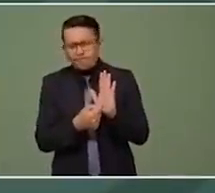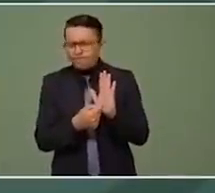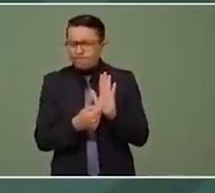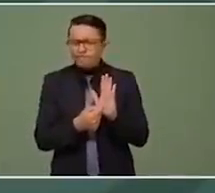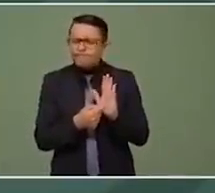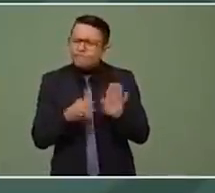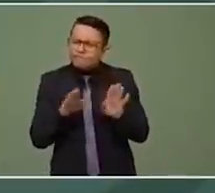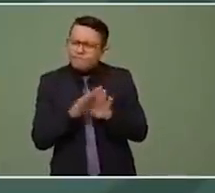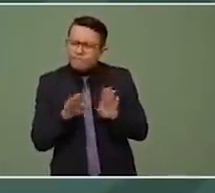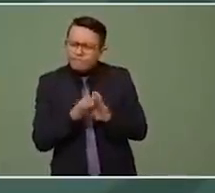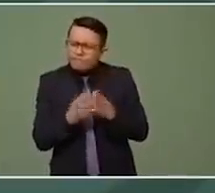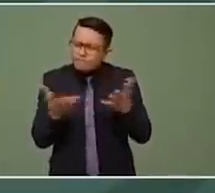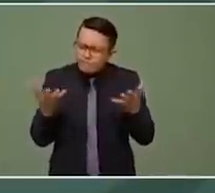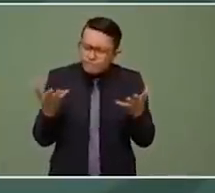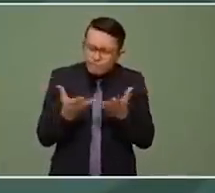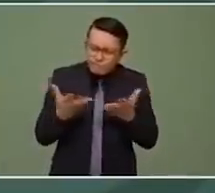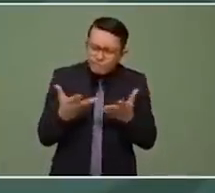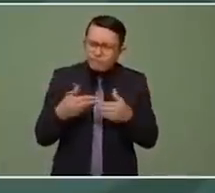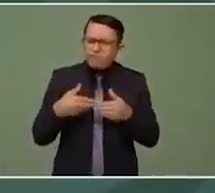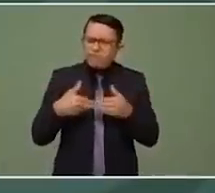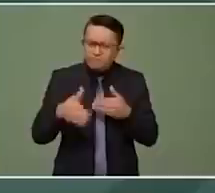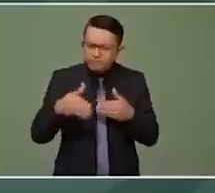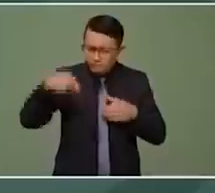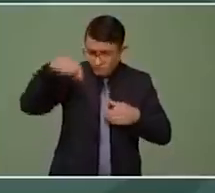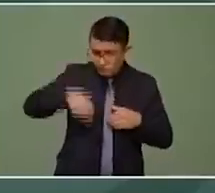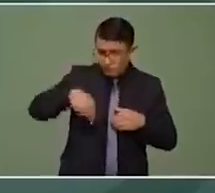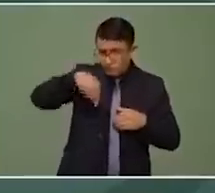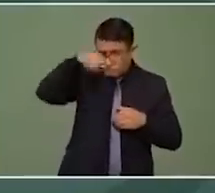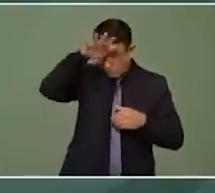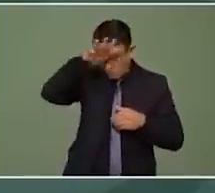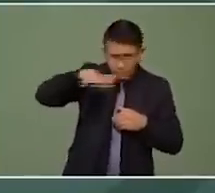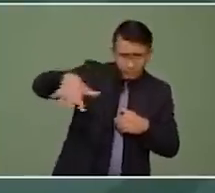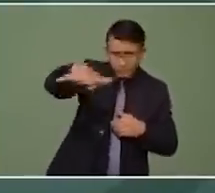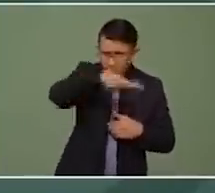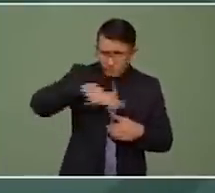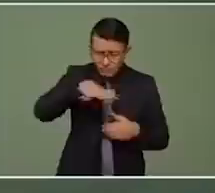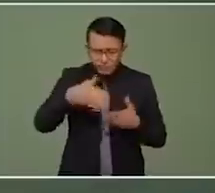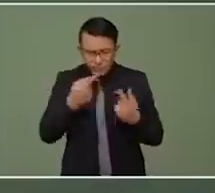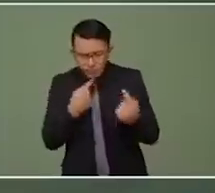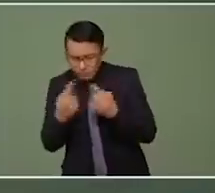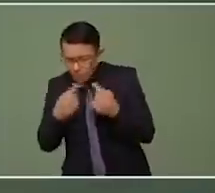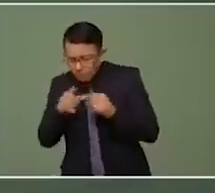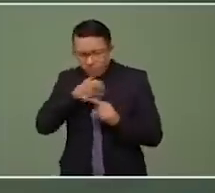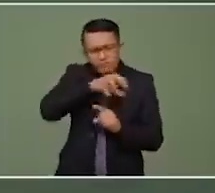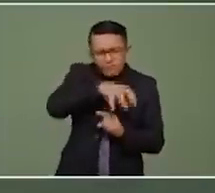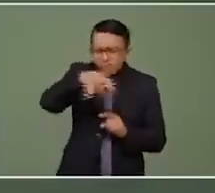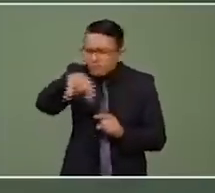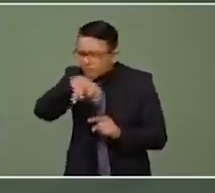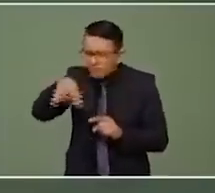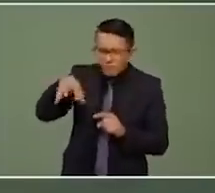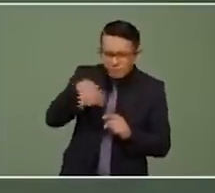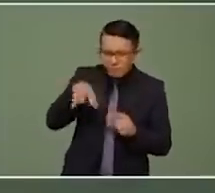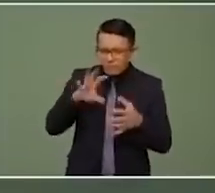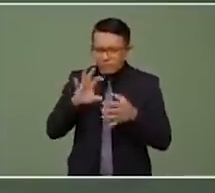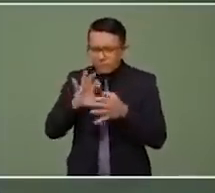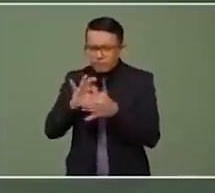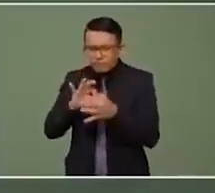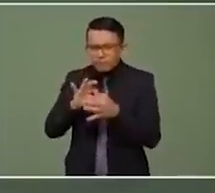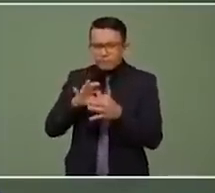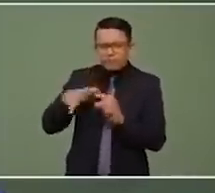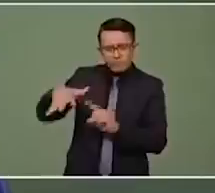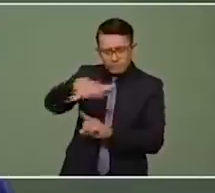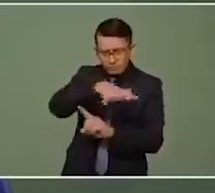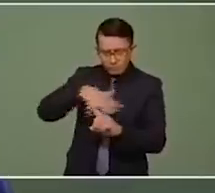estrategia que se está aplicando en monterrey y en los municipios de la